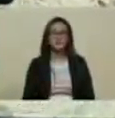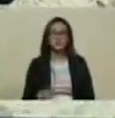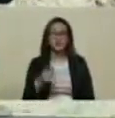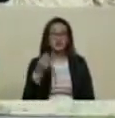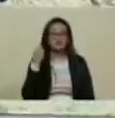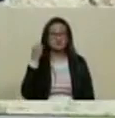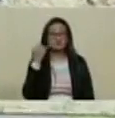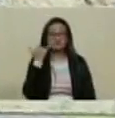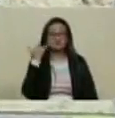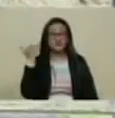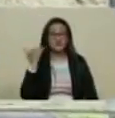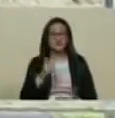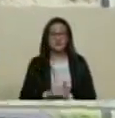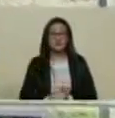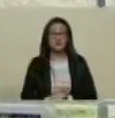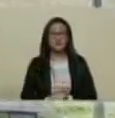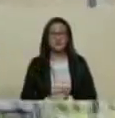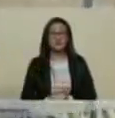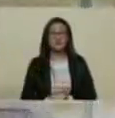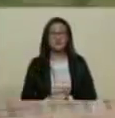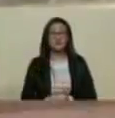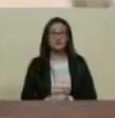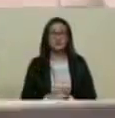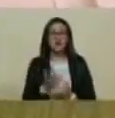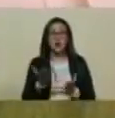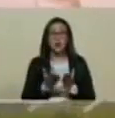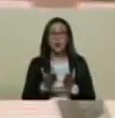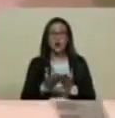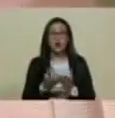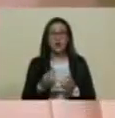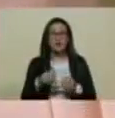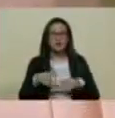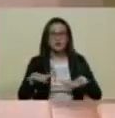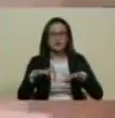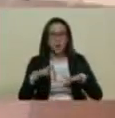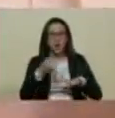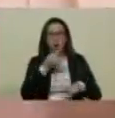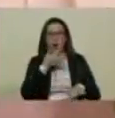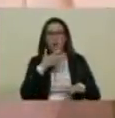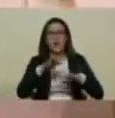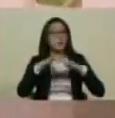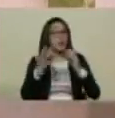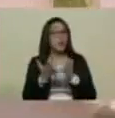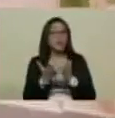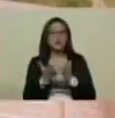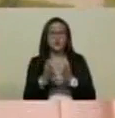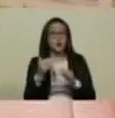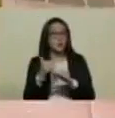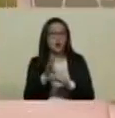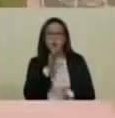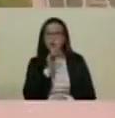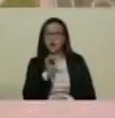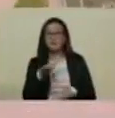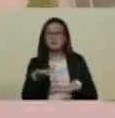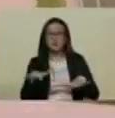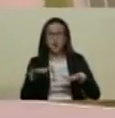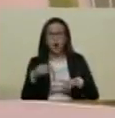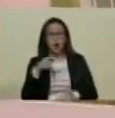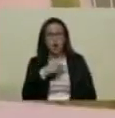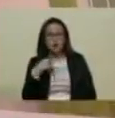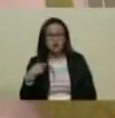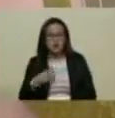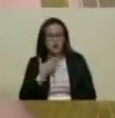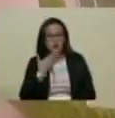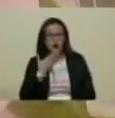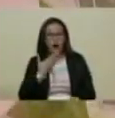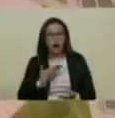locos. Estos son las escuelas más modernas del mundo. Inclusive los chinos se han quedado